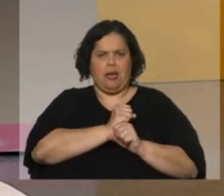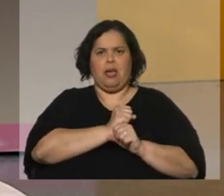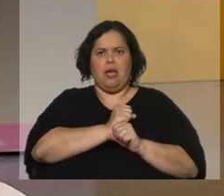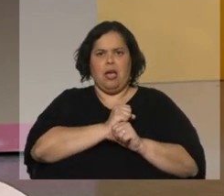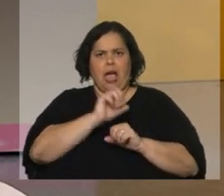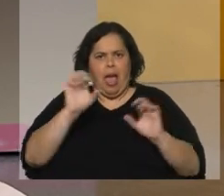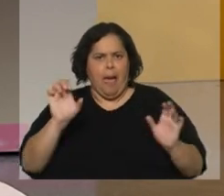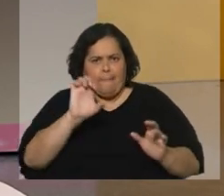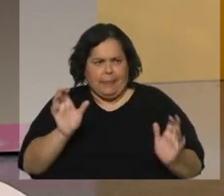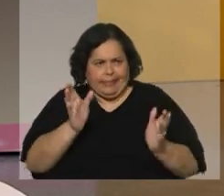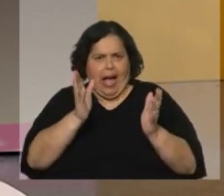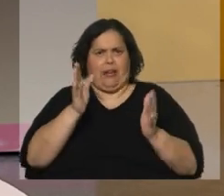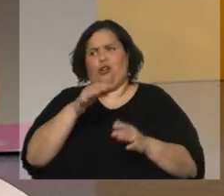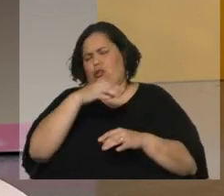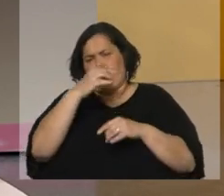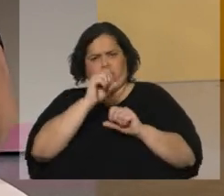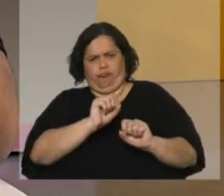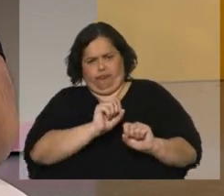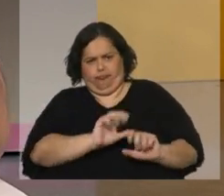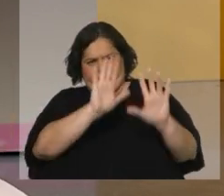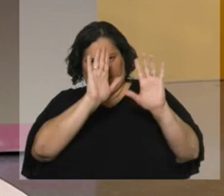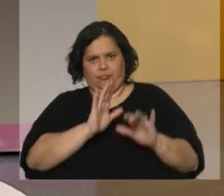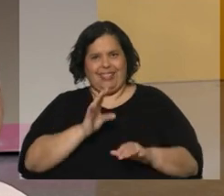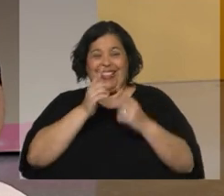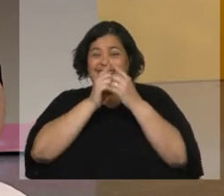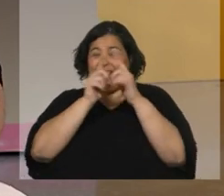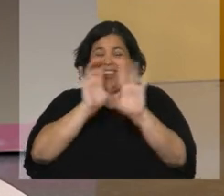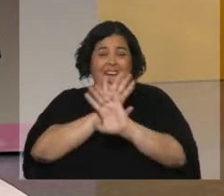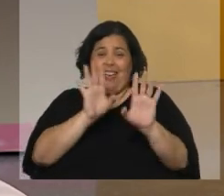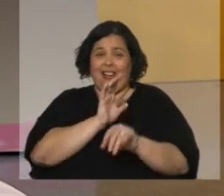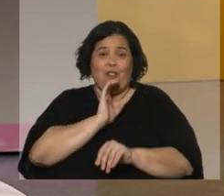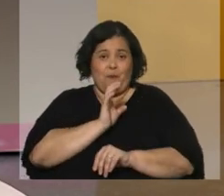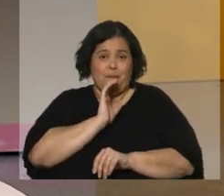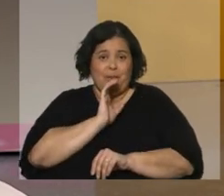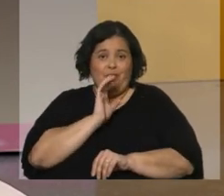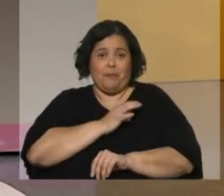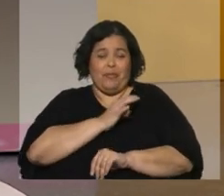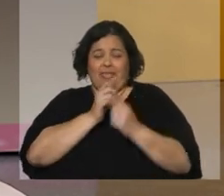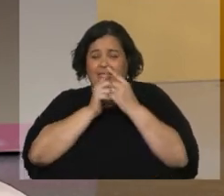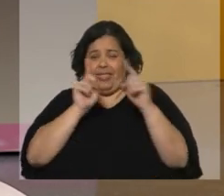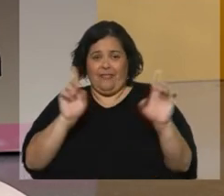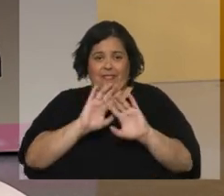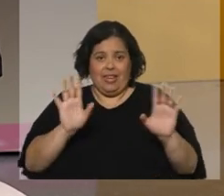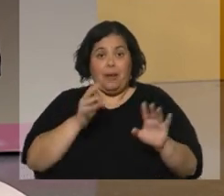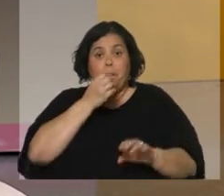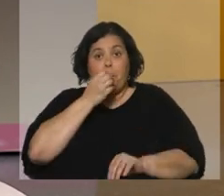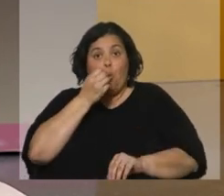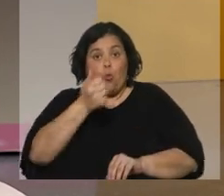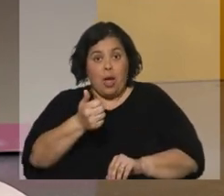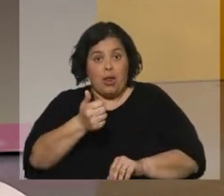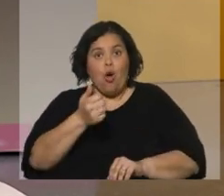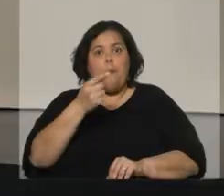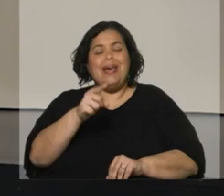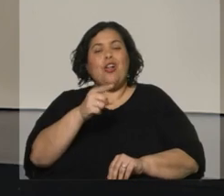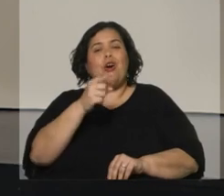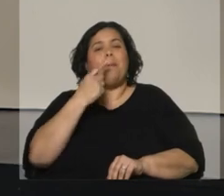emprendedor empresario viste algo o sea totalmente alejado a mi vida y eso está buenísimo Lo raro